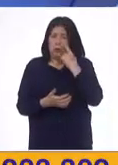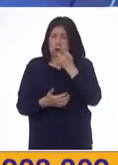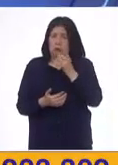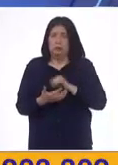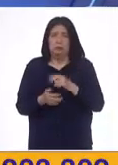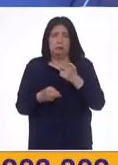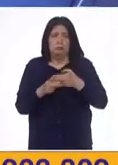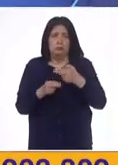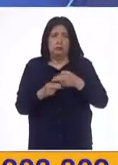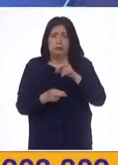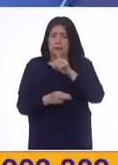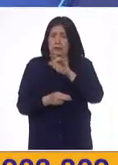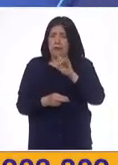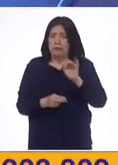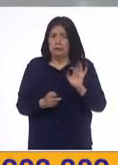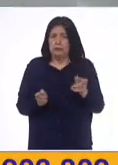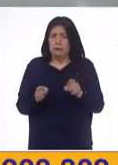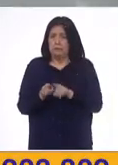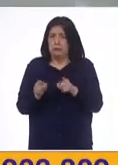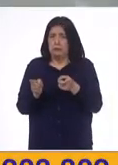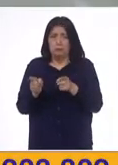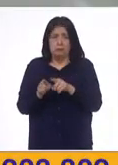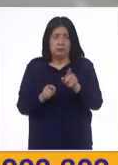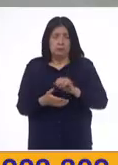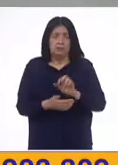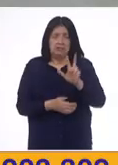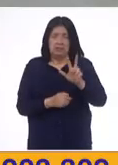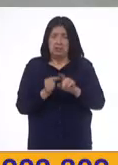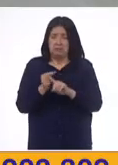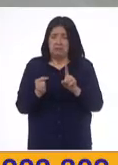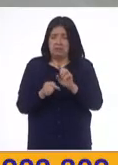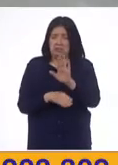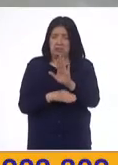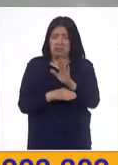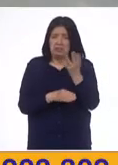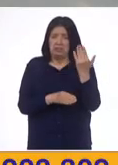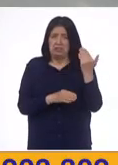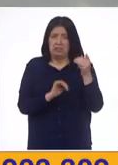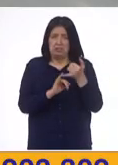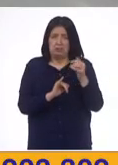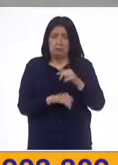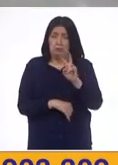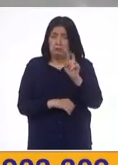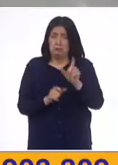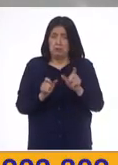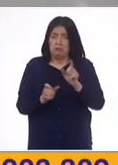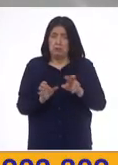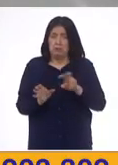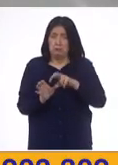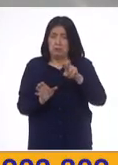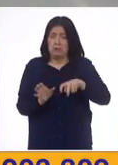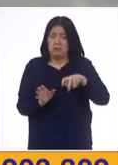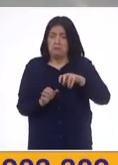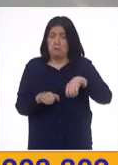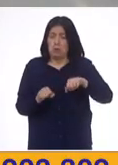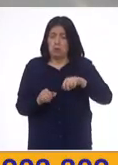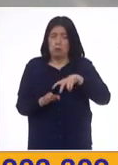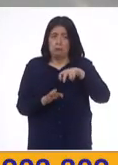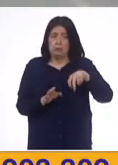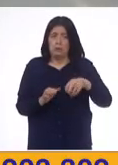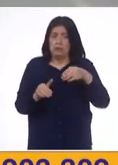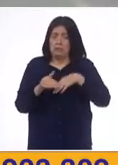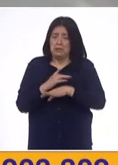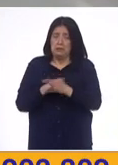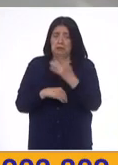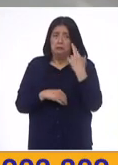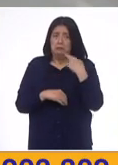Daniela Linares, y a su pareja. 3:30 de la tarde de este sábado, los sujetos bajan de esta motocicleta e ingresan